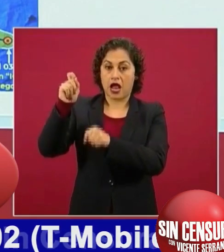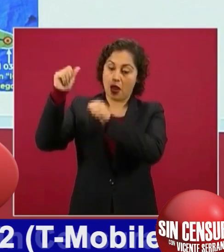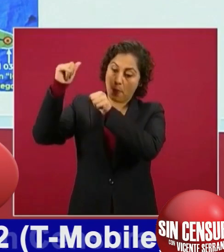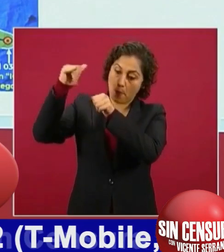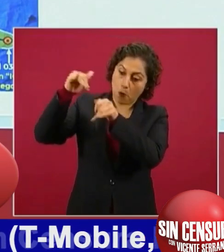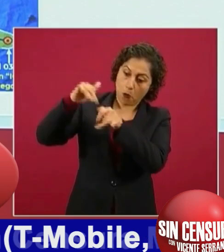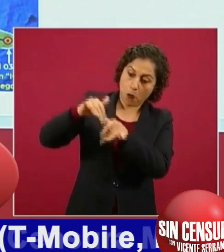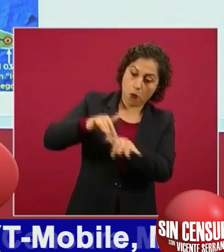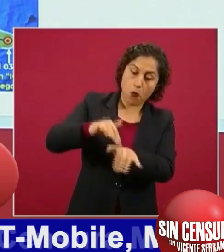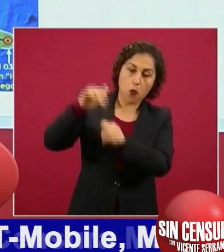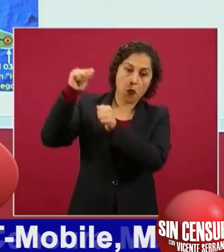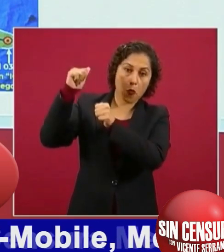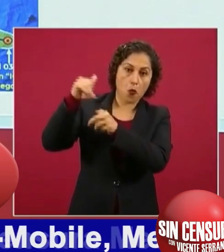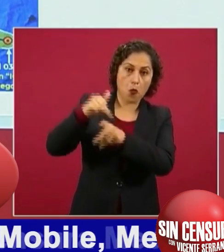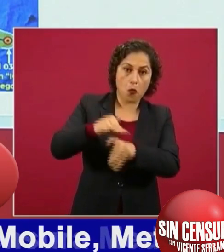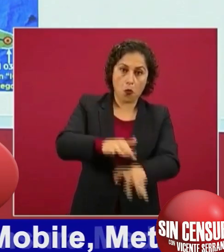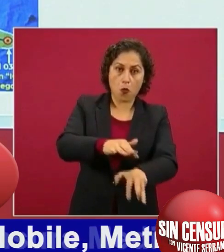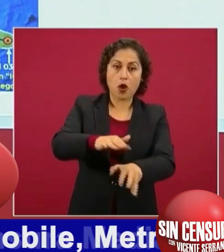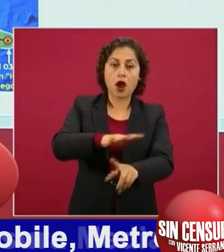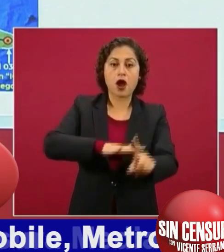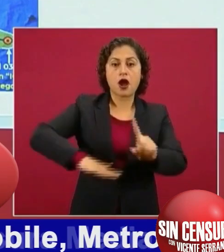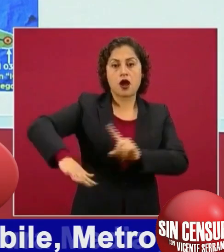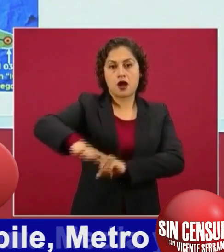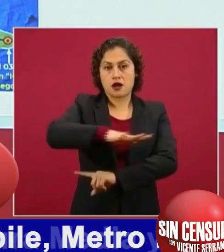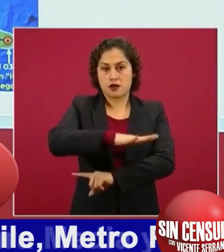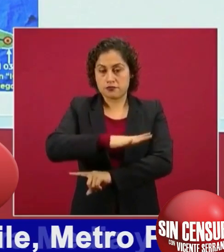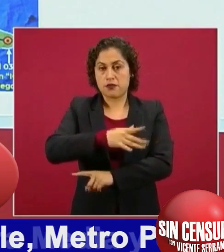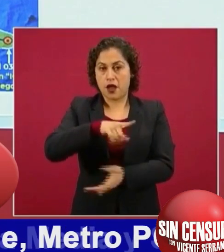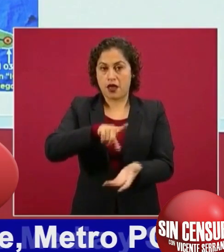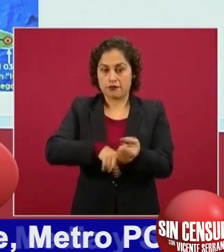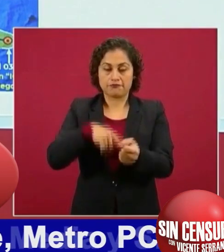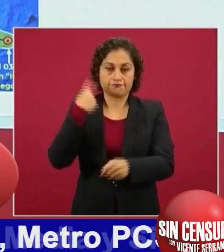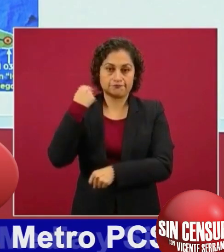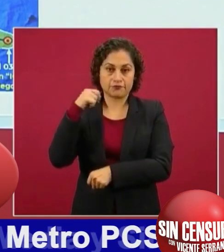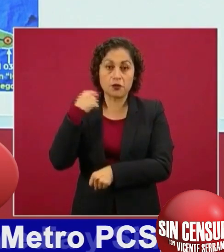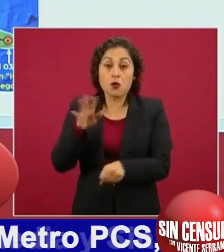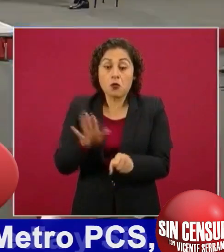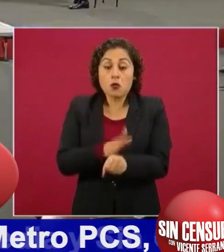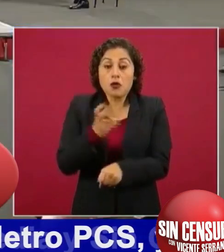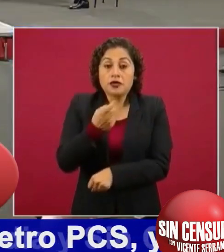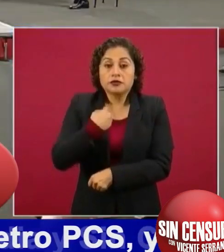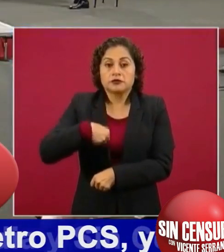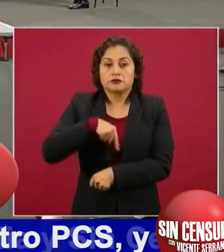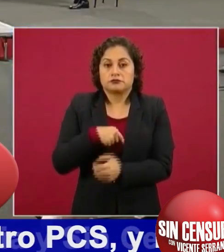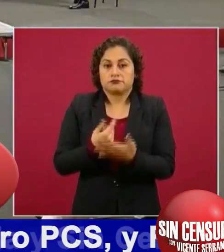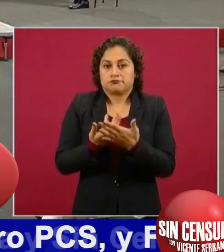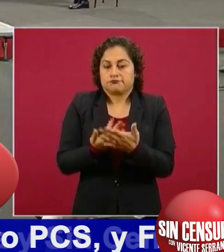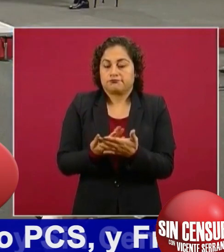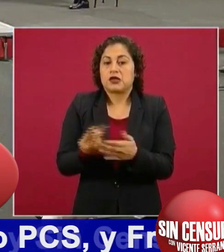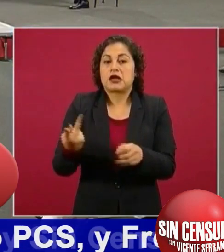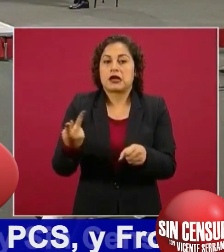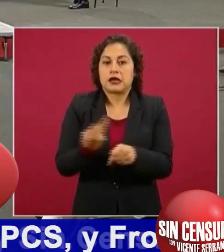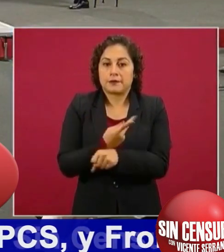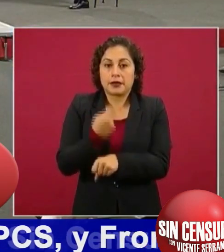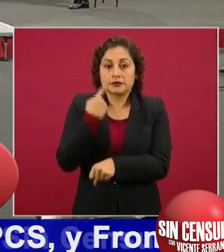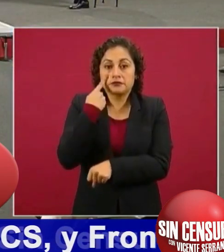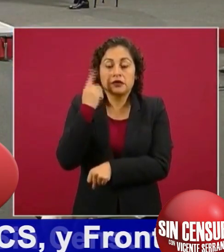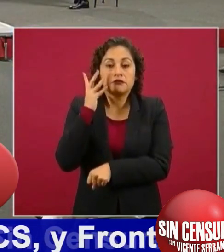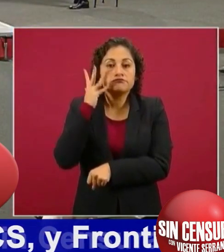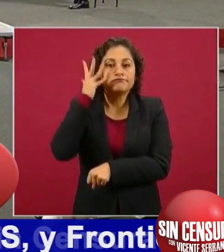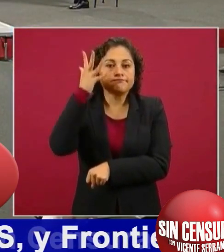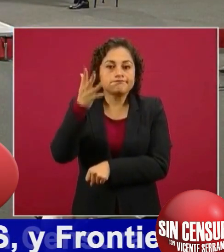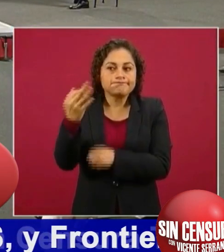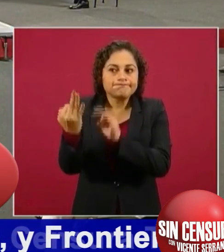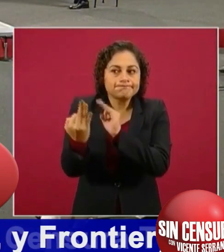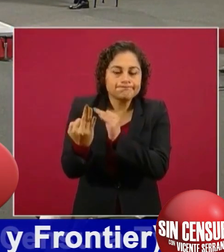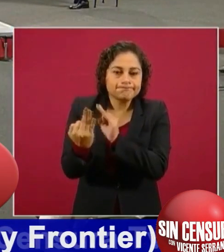escurre hacia la planicie. Entonces, estamos esperando esta es la proyección que se tiene,